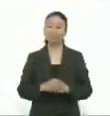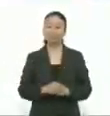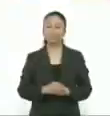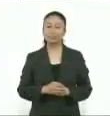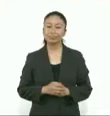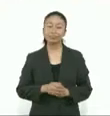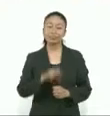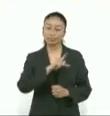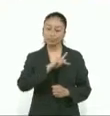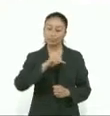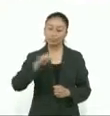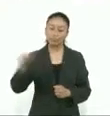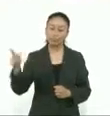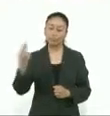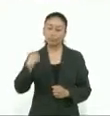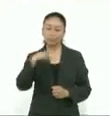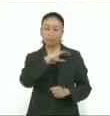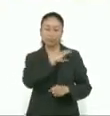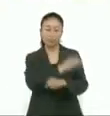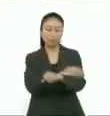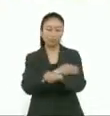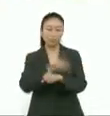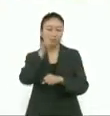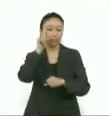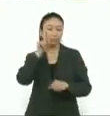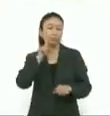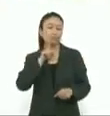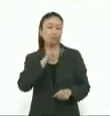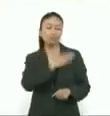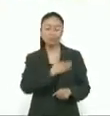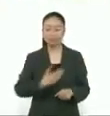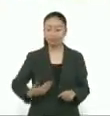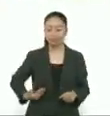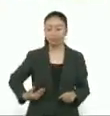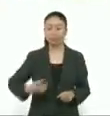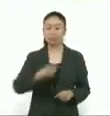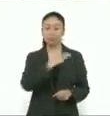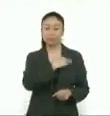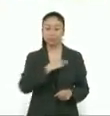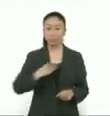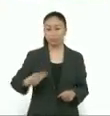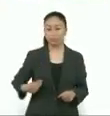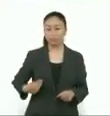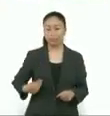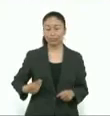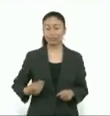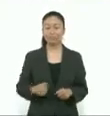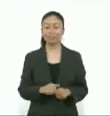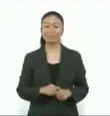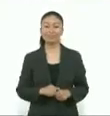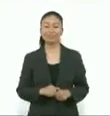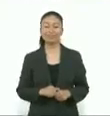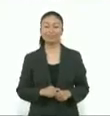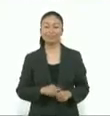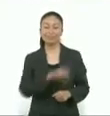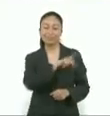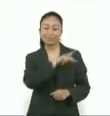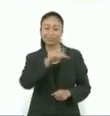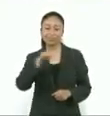A todas nuestras compañeras presidentas municipales, a todas